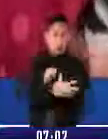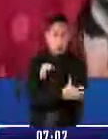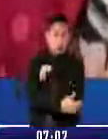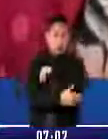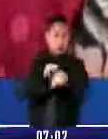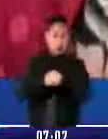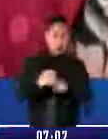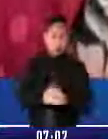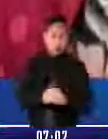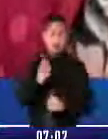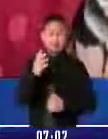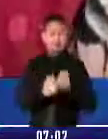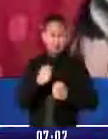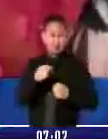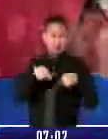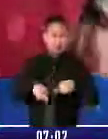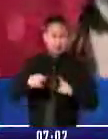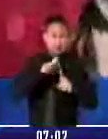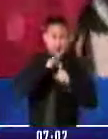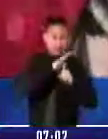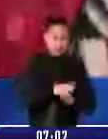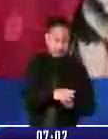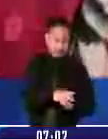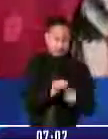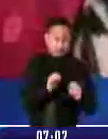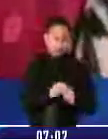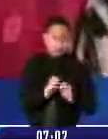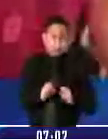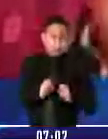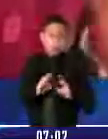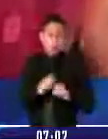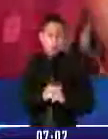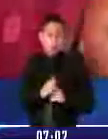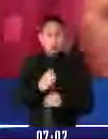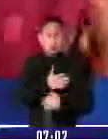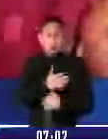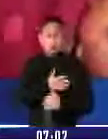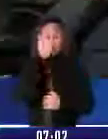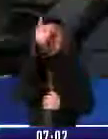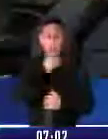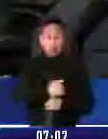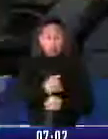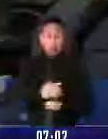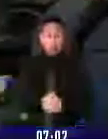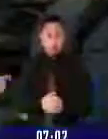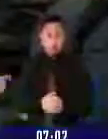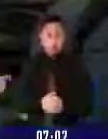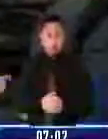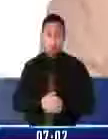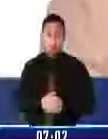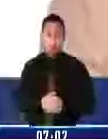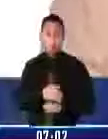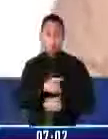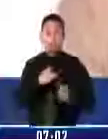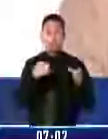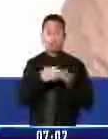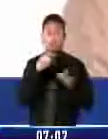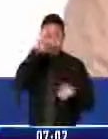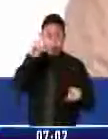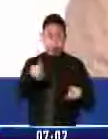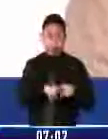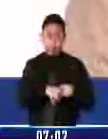o condiciones totalmente de vulnerabilidad, tengan la oportunidad de saber que tienen el derecho a elegir. Pero no todos los miembros de la comisión estuvieron